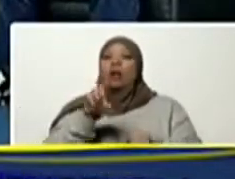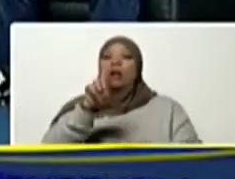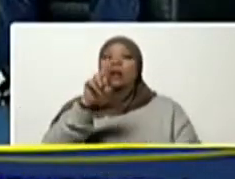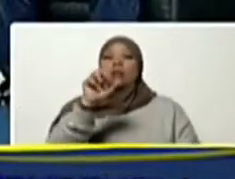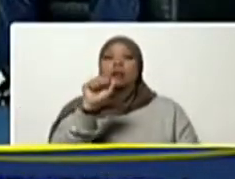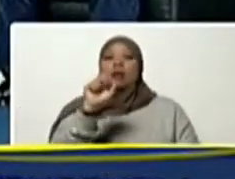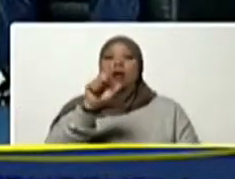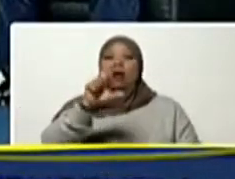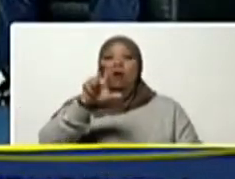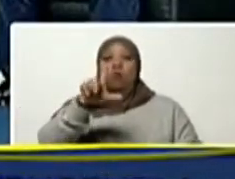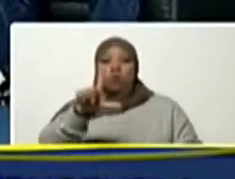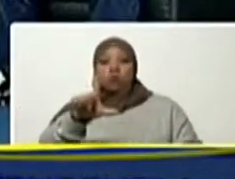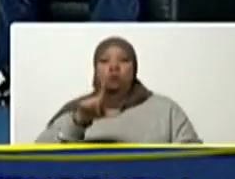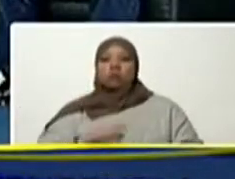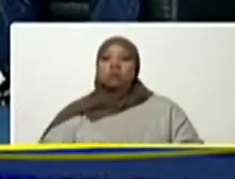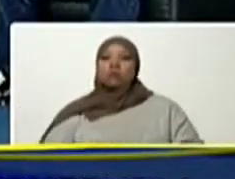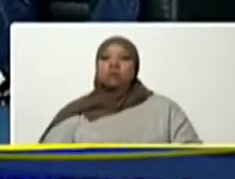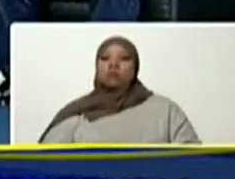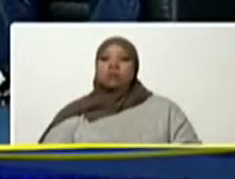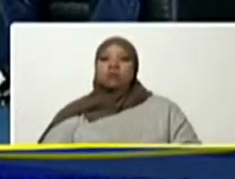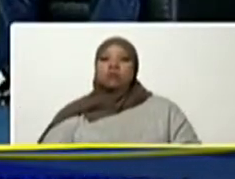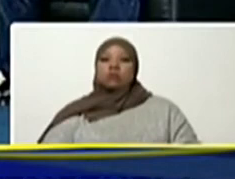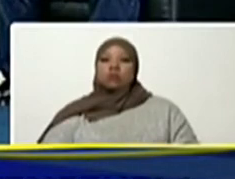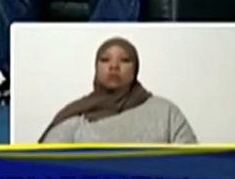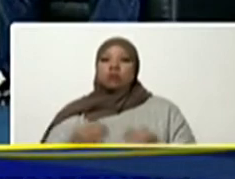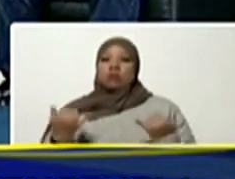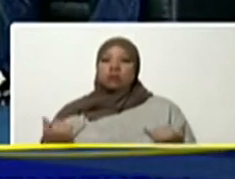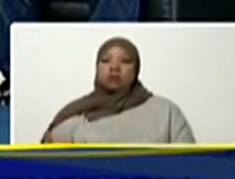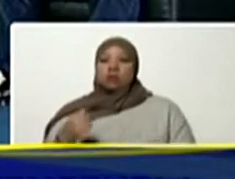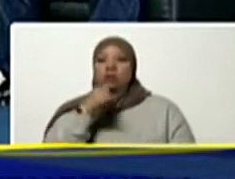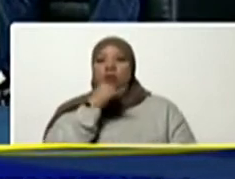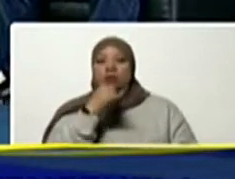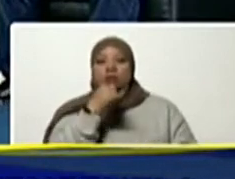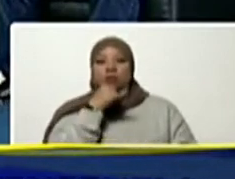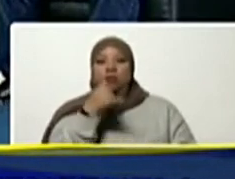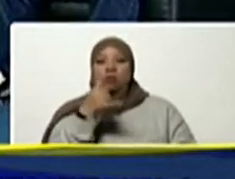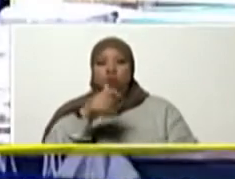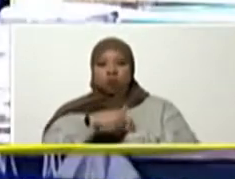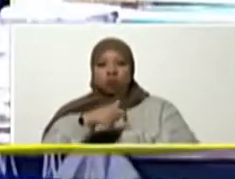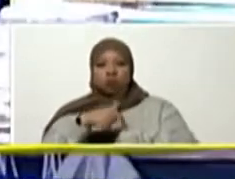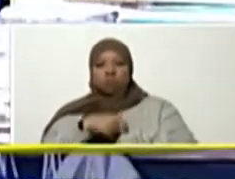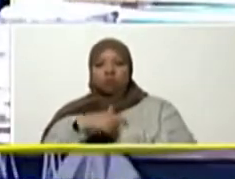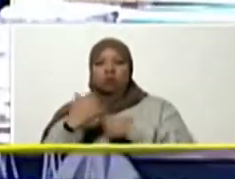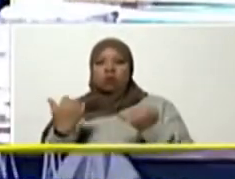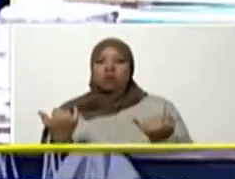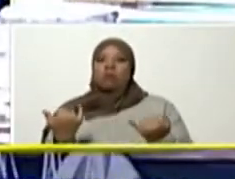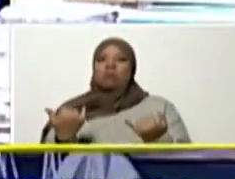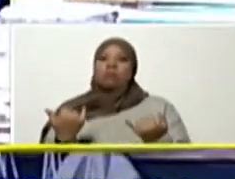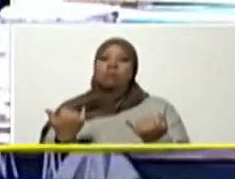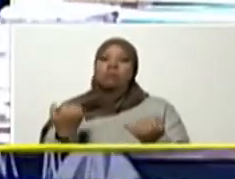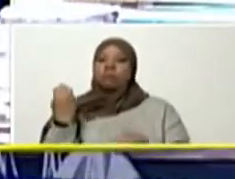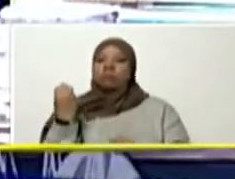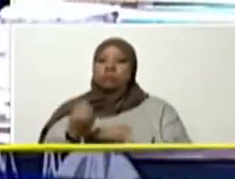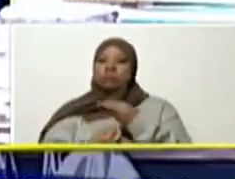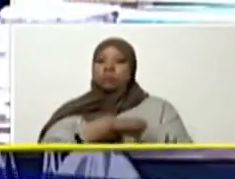¿Ah? Les estaba comentando que el tiempo pasó volando.